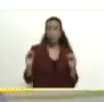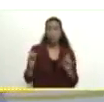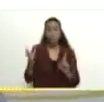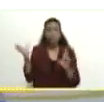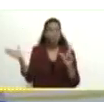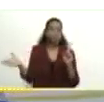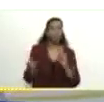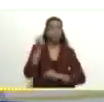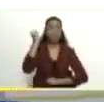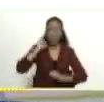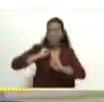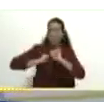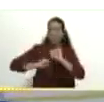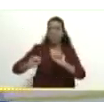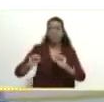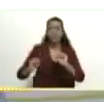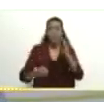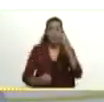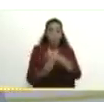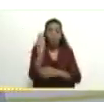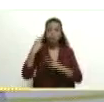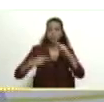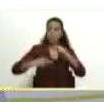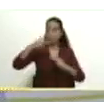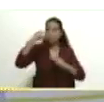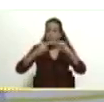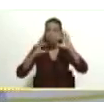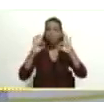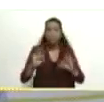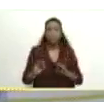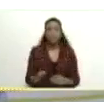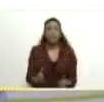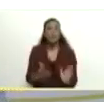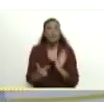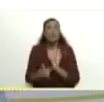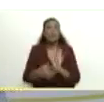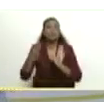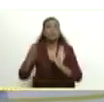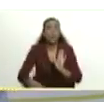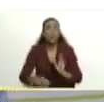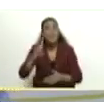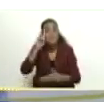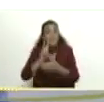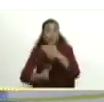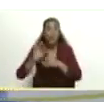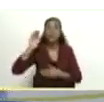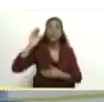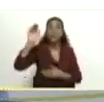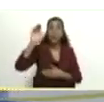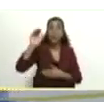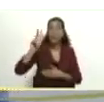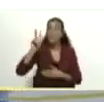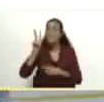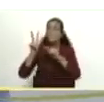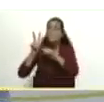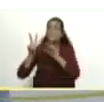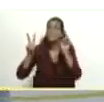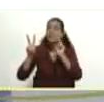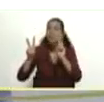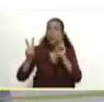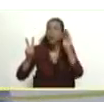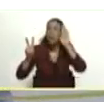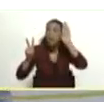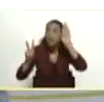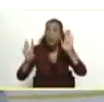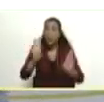ella, defenderla, construirla y sobre todo visualizar el futuro, ese futuro